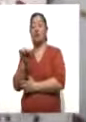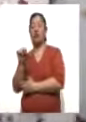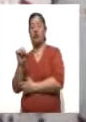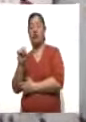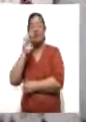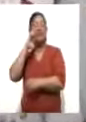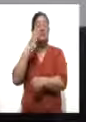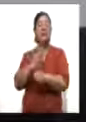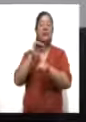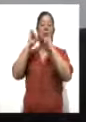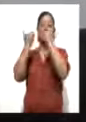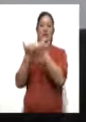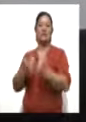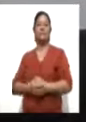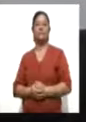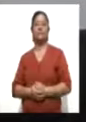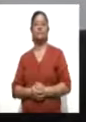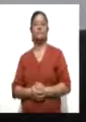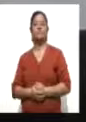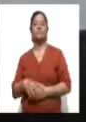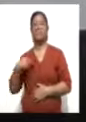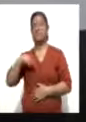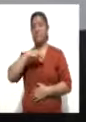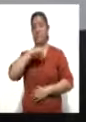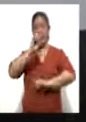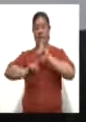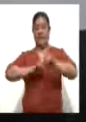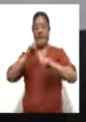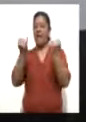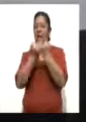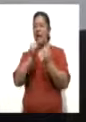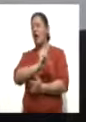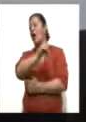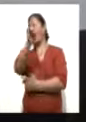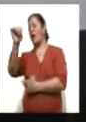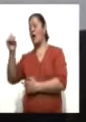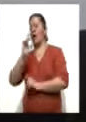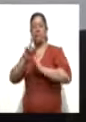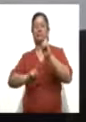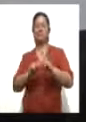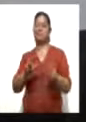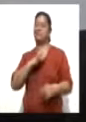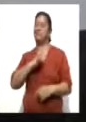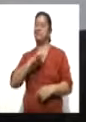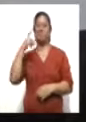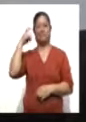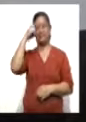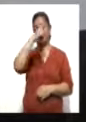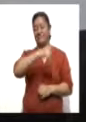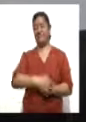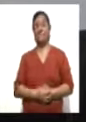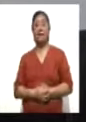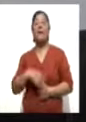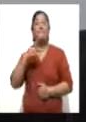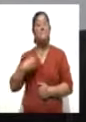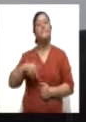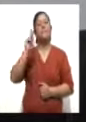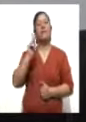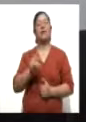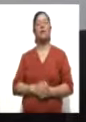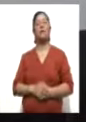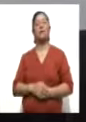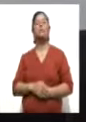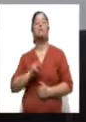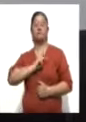la asociación. Nuestro deporte, al igual que todos los deportes, pues están ahorita pasando por un momento difícil, pero aún así la